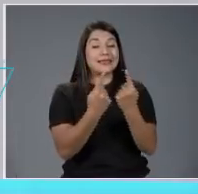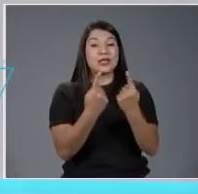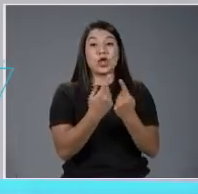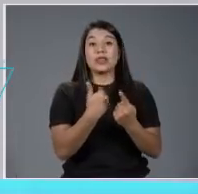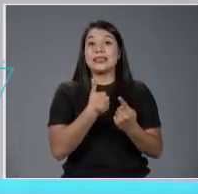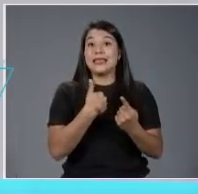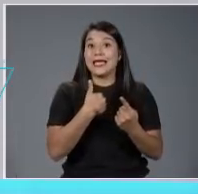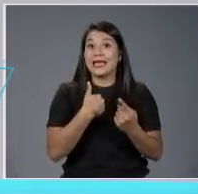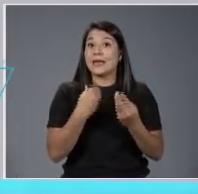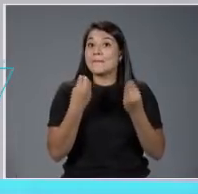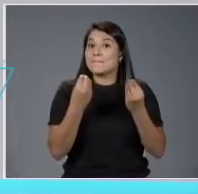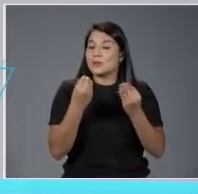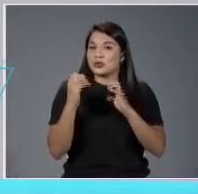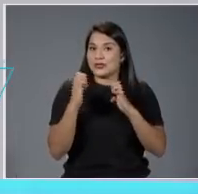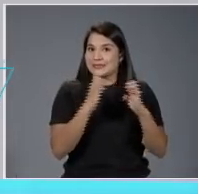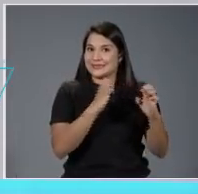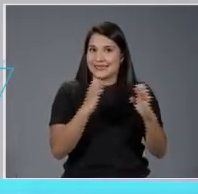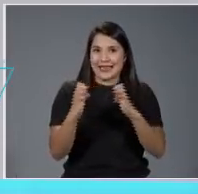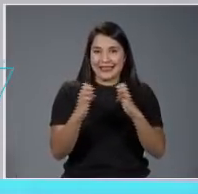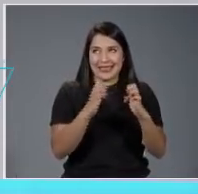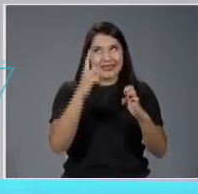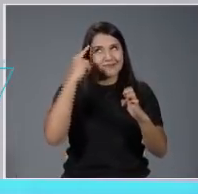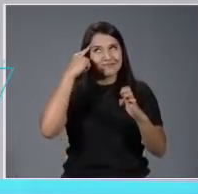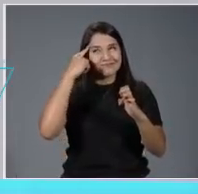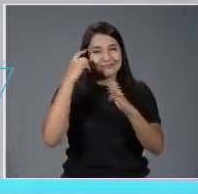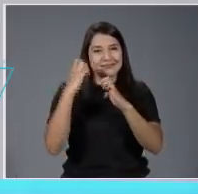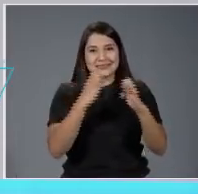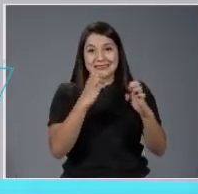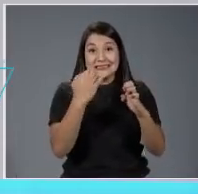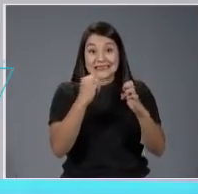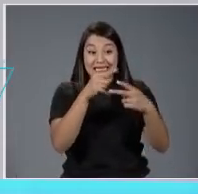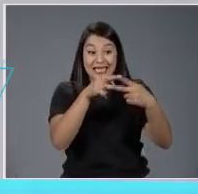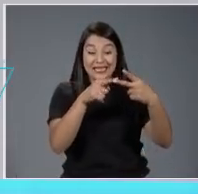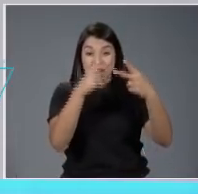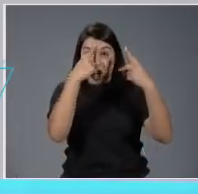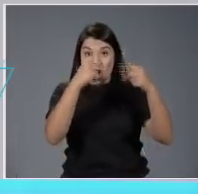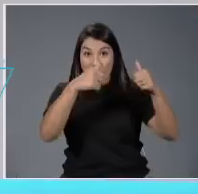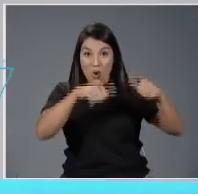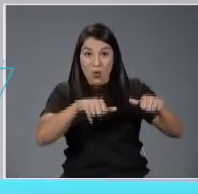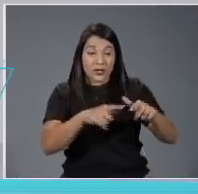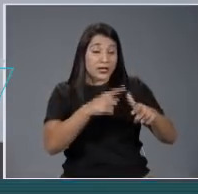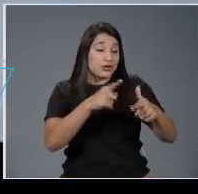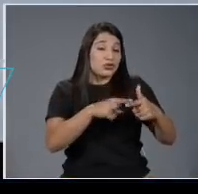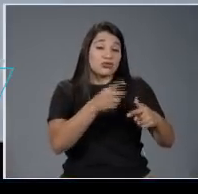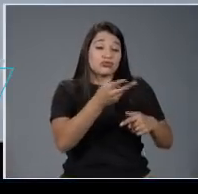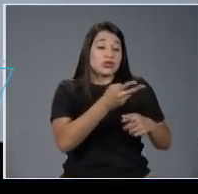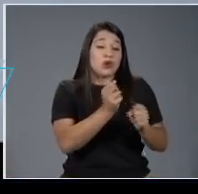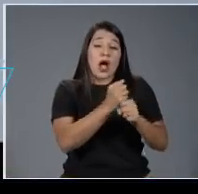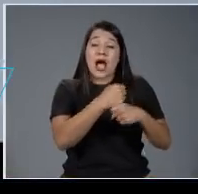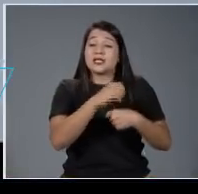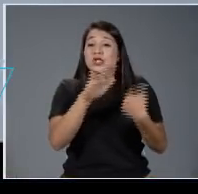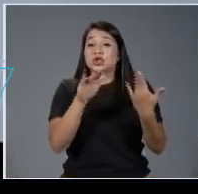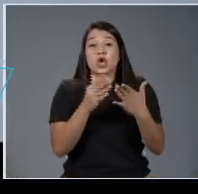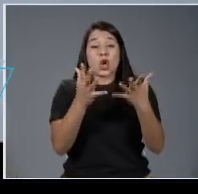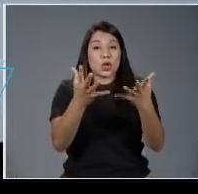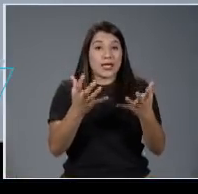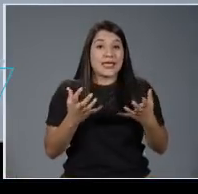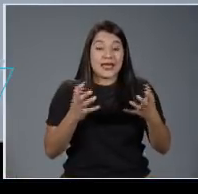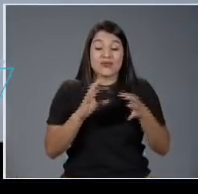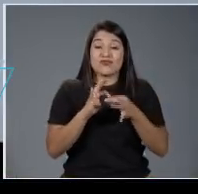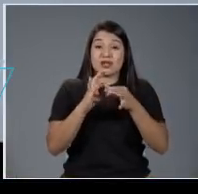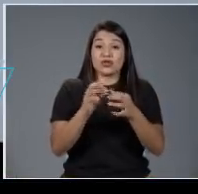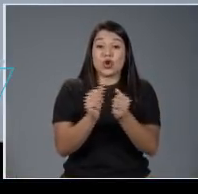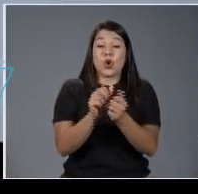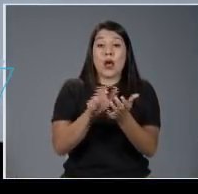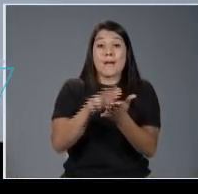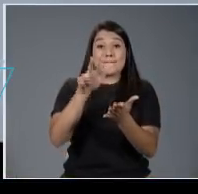importancia estratégica fundamental, porque si ellos se ponen de acuerdo, ellos hacen lo que quieren en materia de